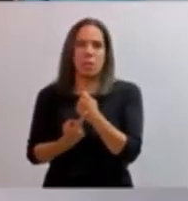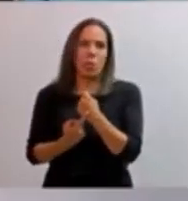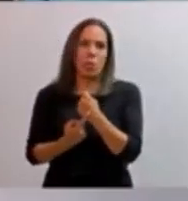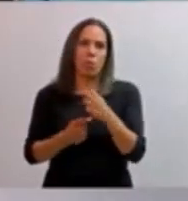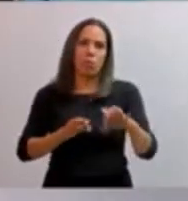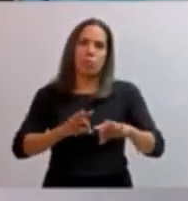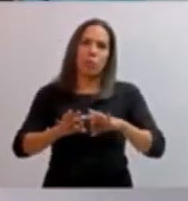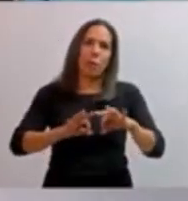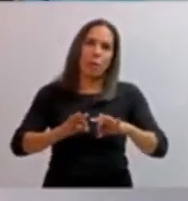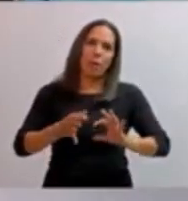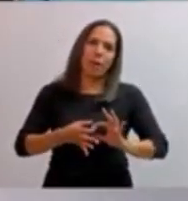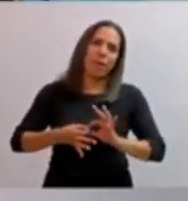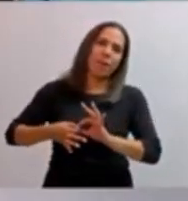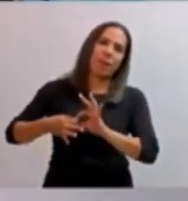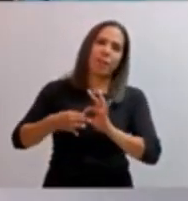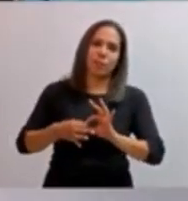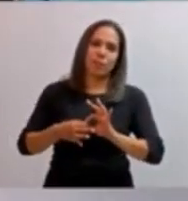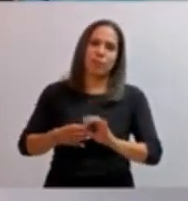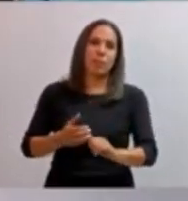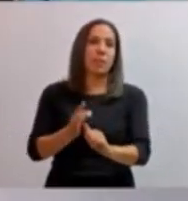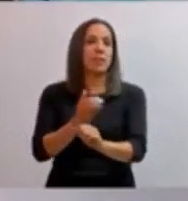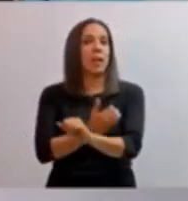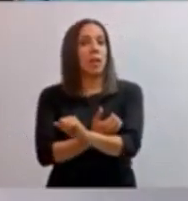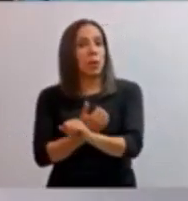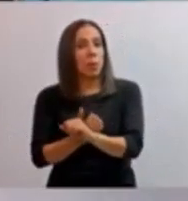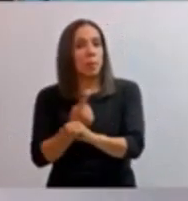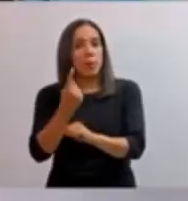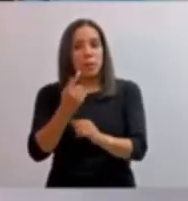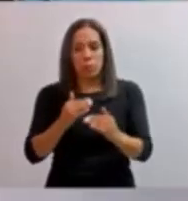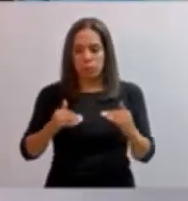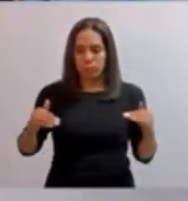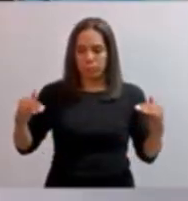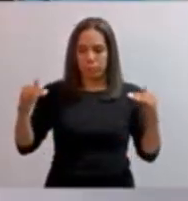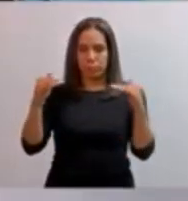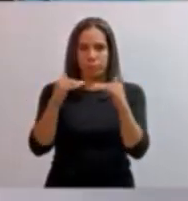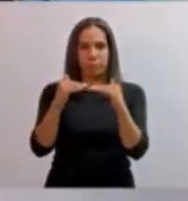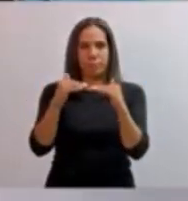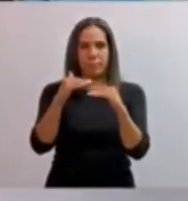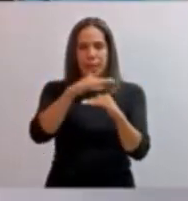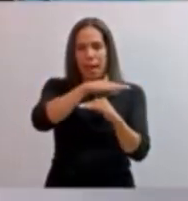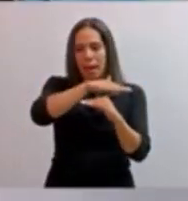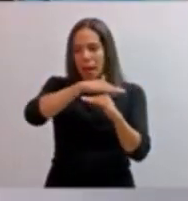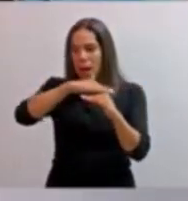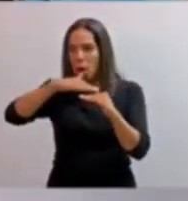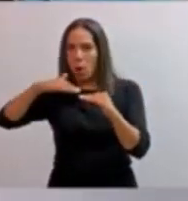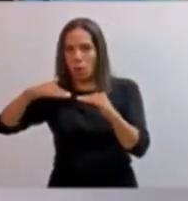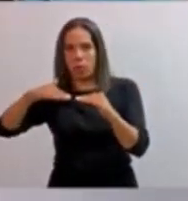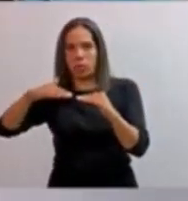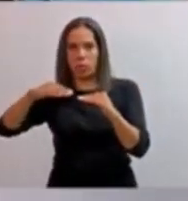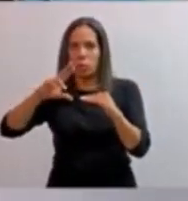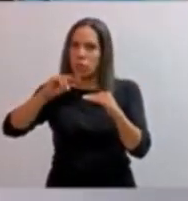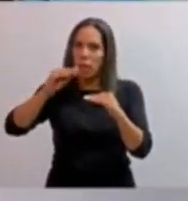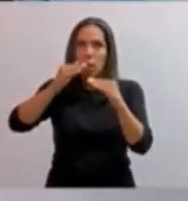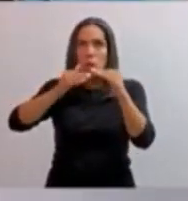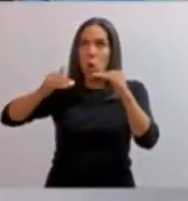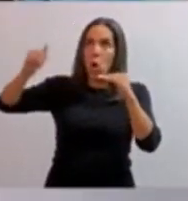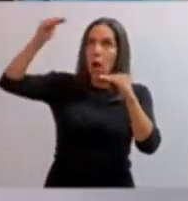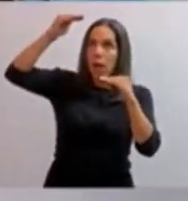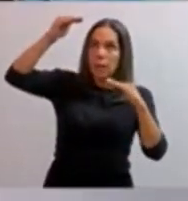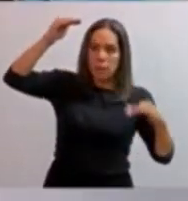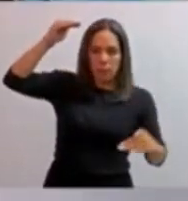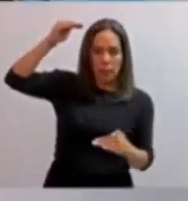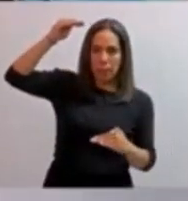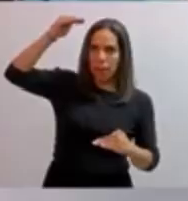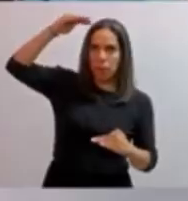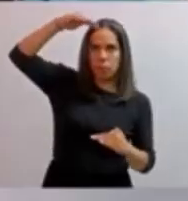sobre todo acompañar en un mismo plano, ¿no? En un plano donde exige esta